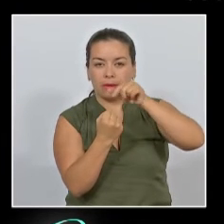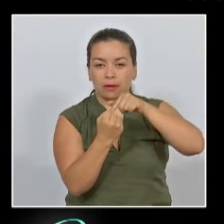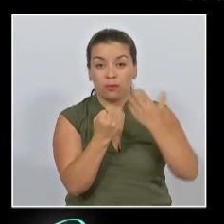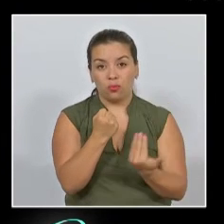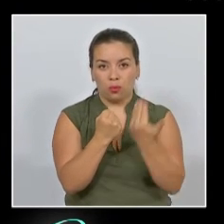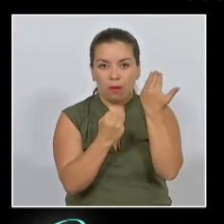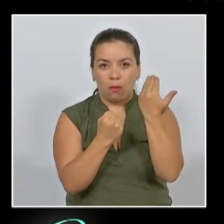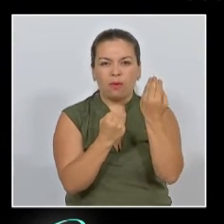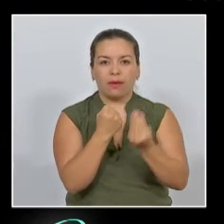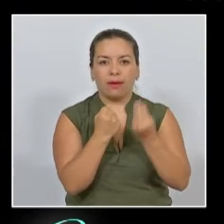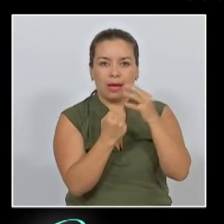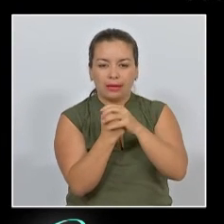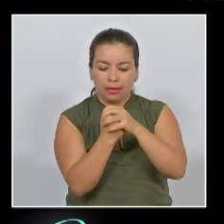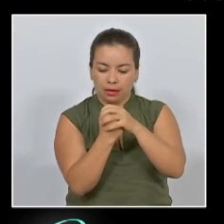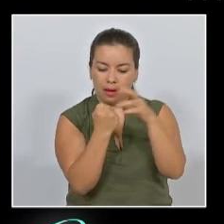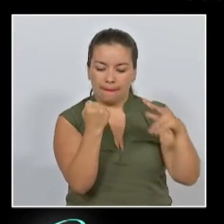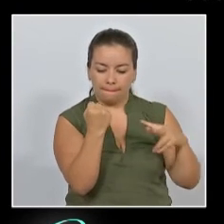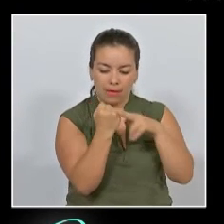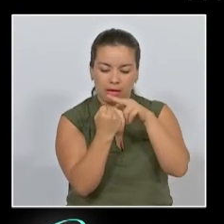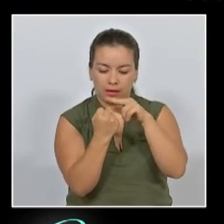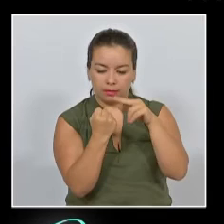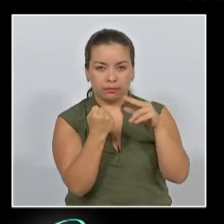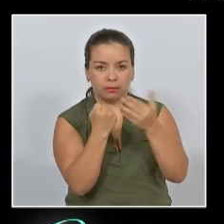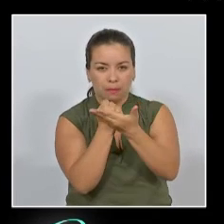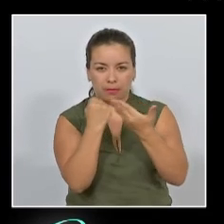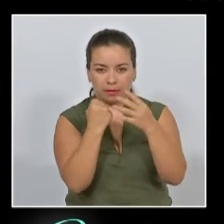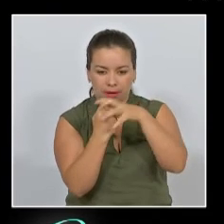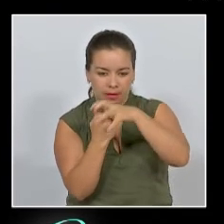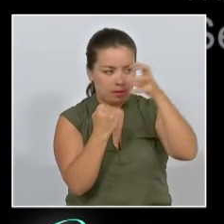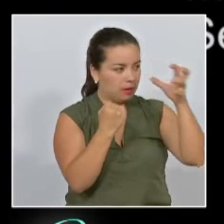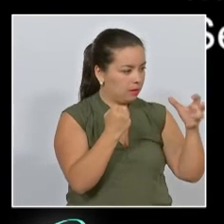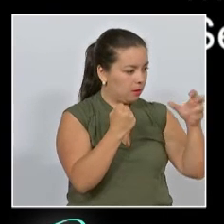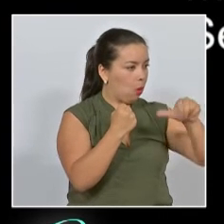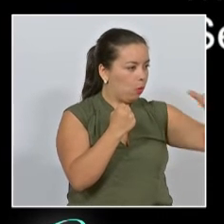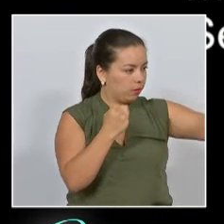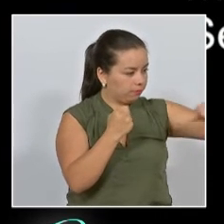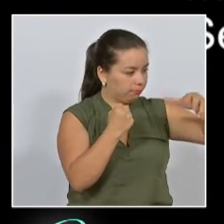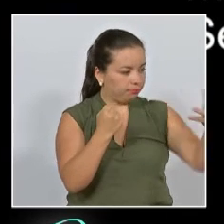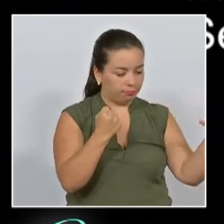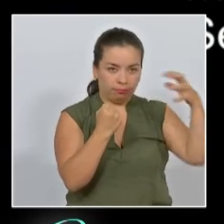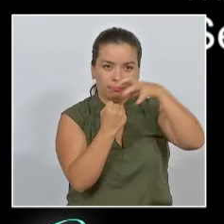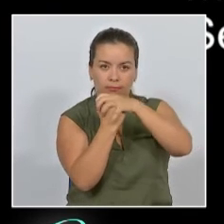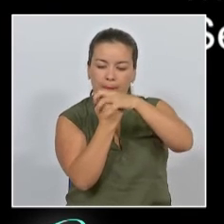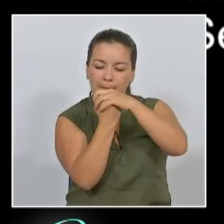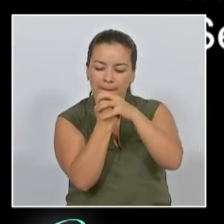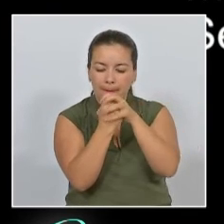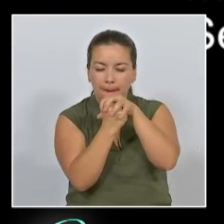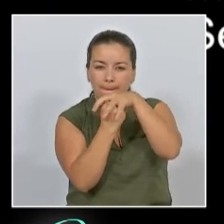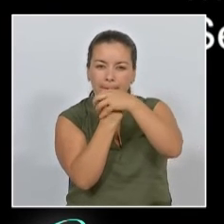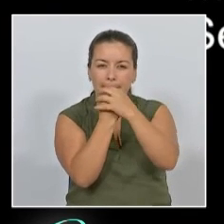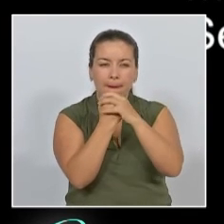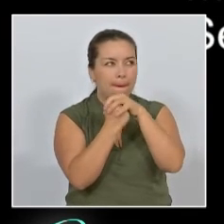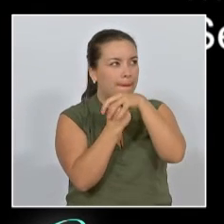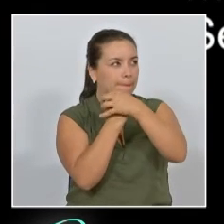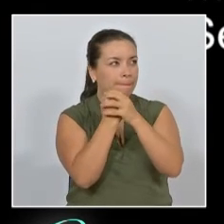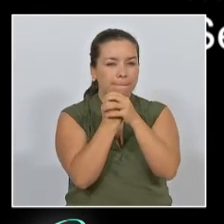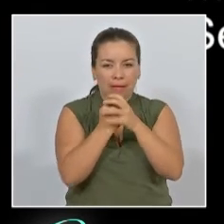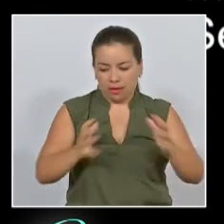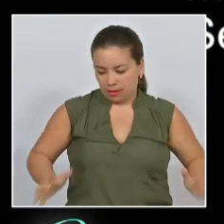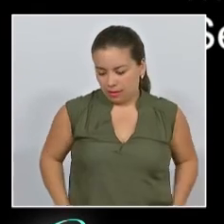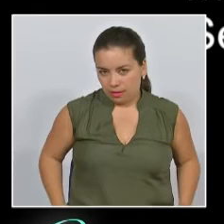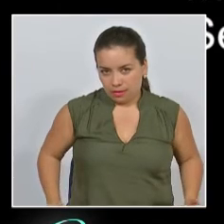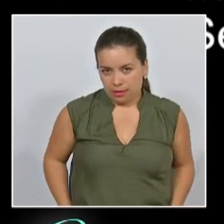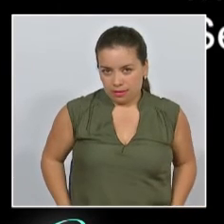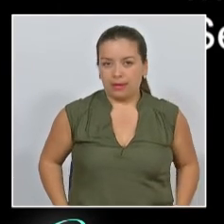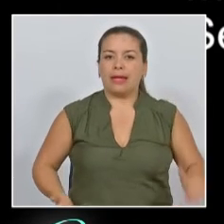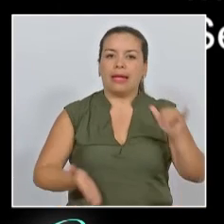se corta un pedazo del fémur, se reemplaza por esa parte metálica y se pega esa coquita que va en la cadera.